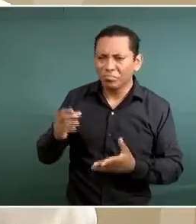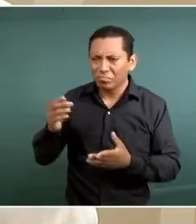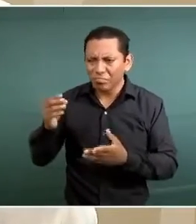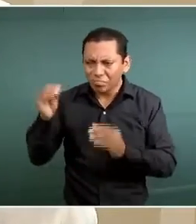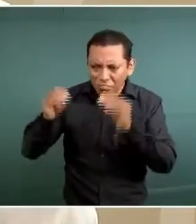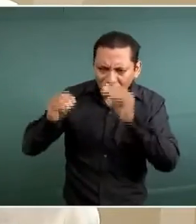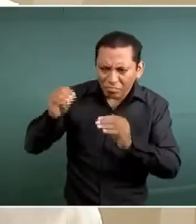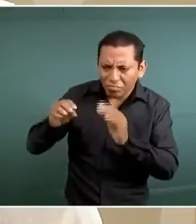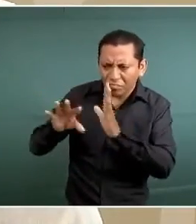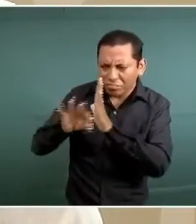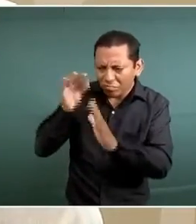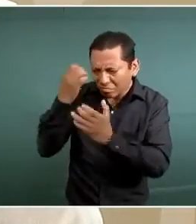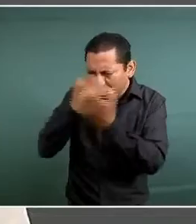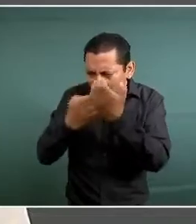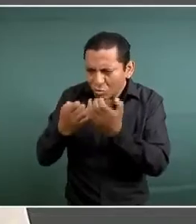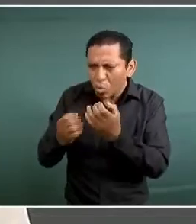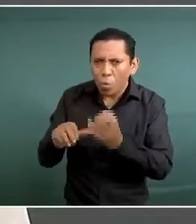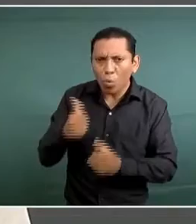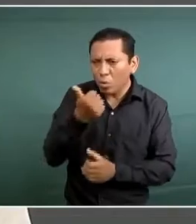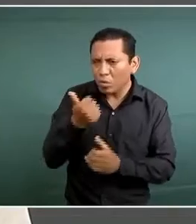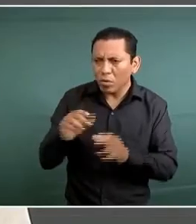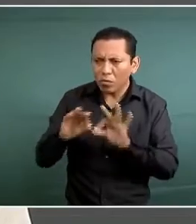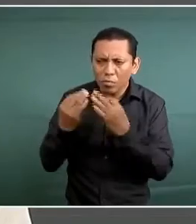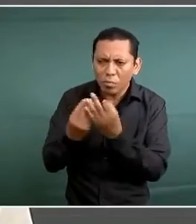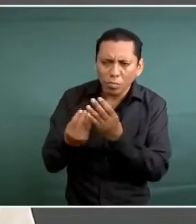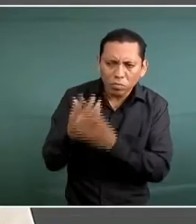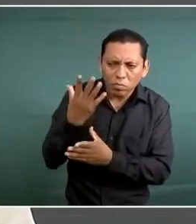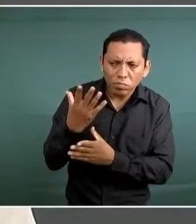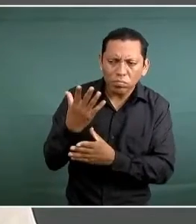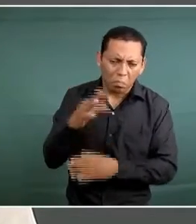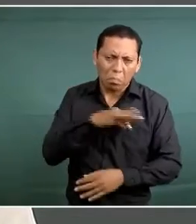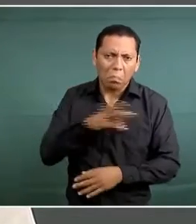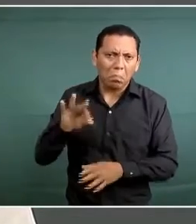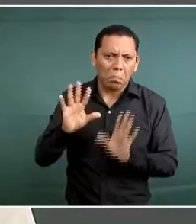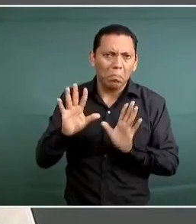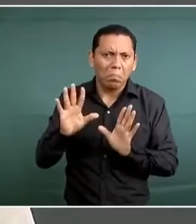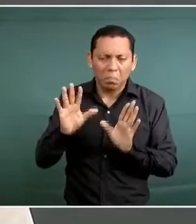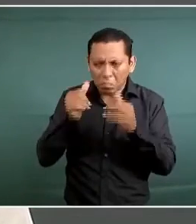tipo de pruebas ahora que se está iniciando la actividad